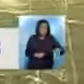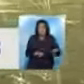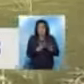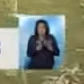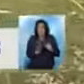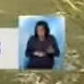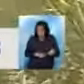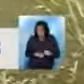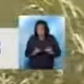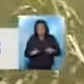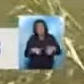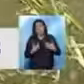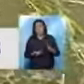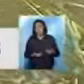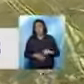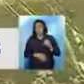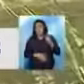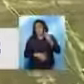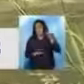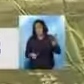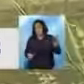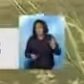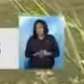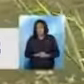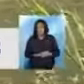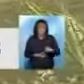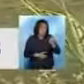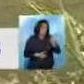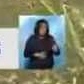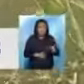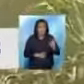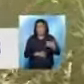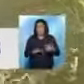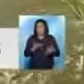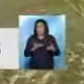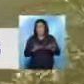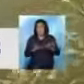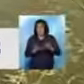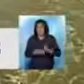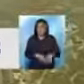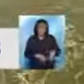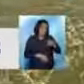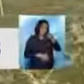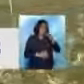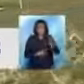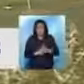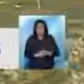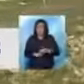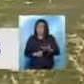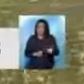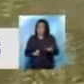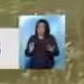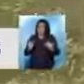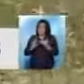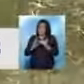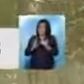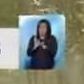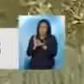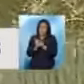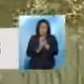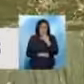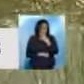que puedan ser a futuro pues hombres para servir a nuestra nación. Claro, y el estado del colegio es calamitoso, como